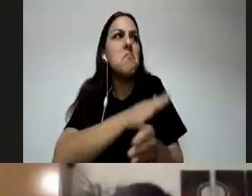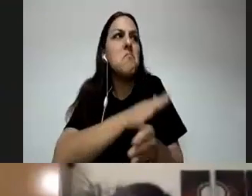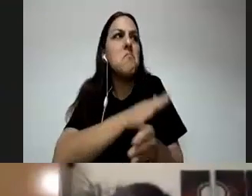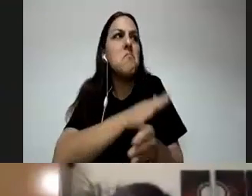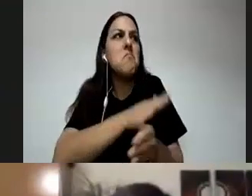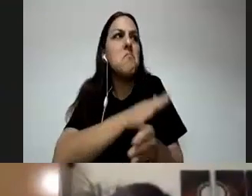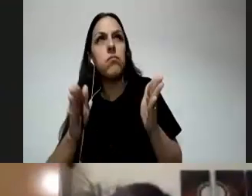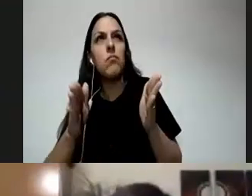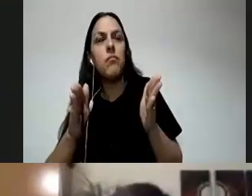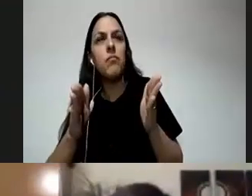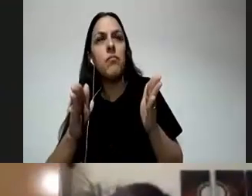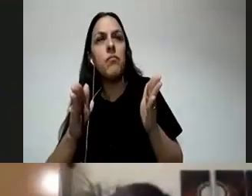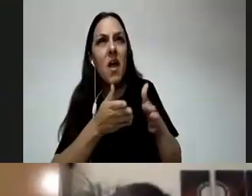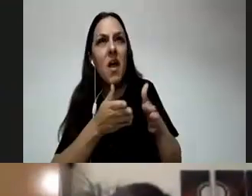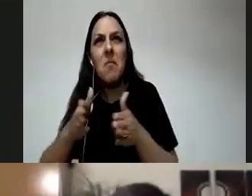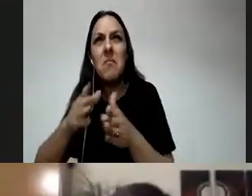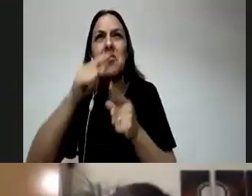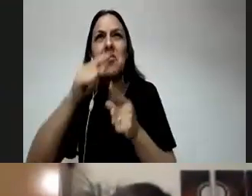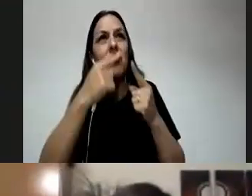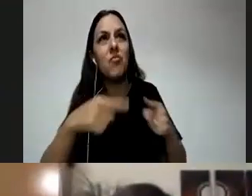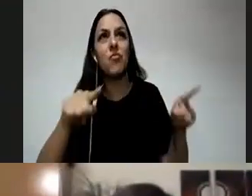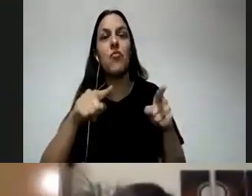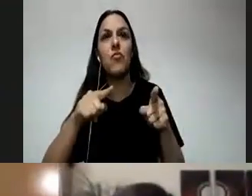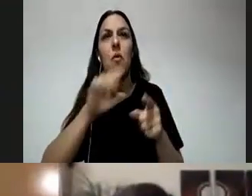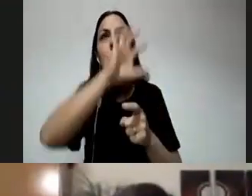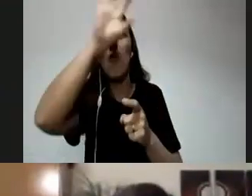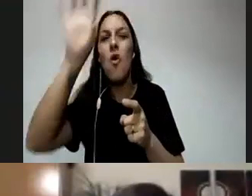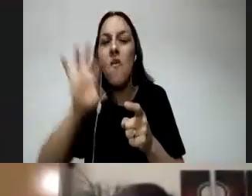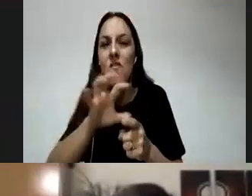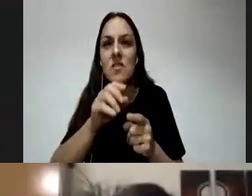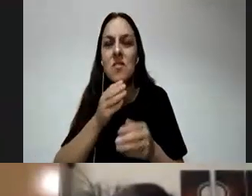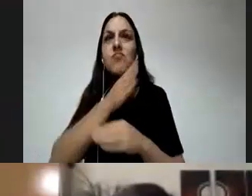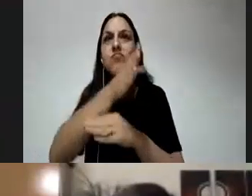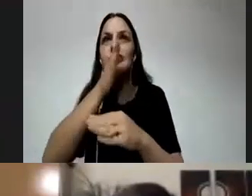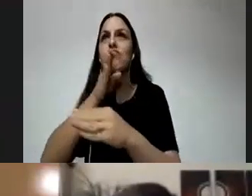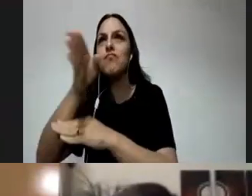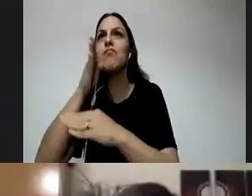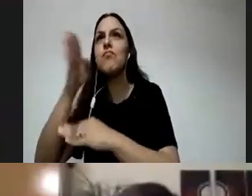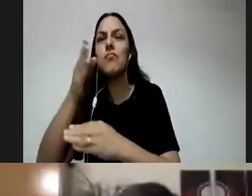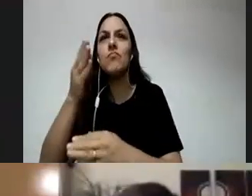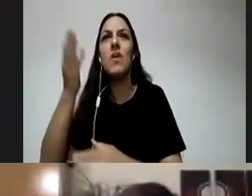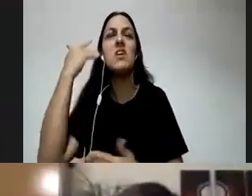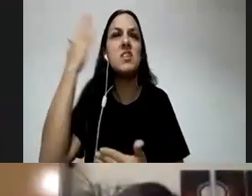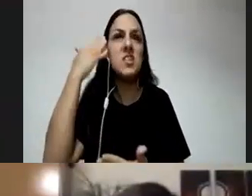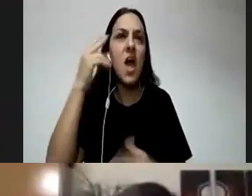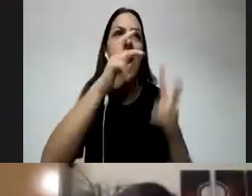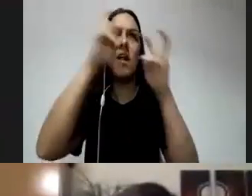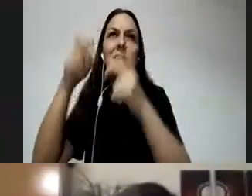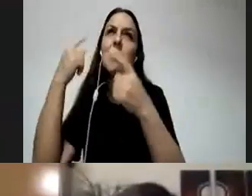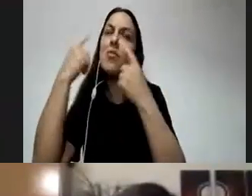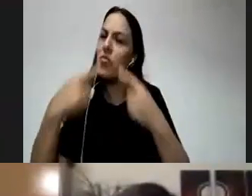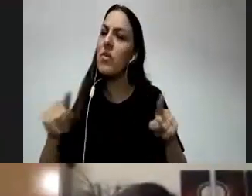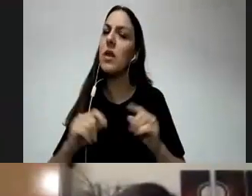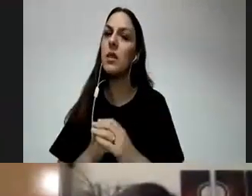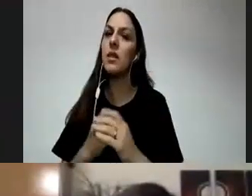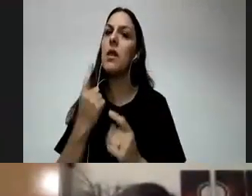varios lugares de la provincia de Buenos Aires haciendo charlas, abordando distintas temáticas. Y siempre veo